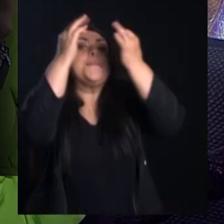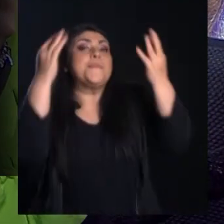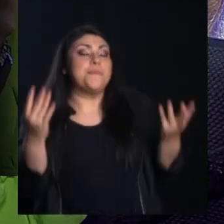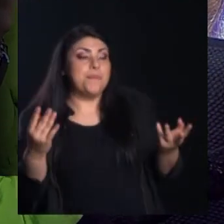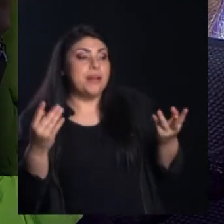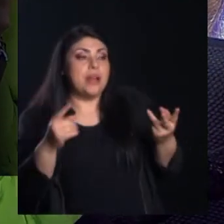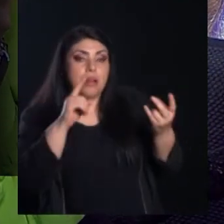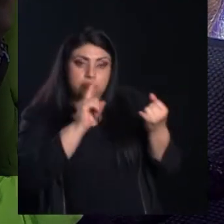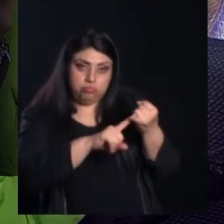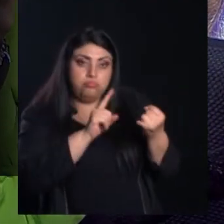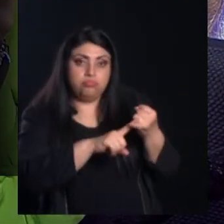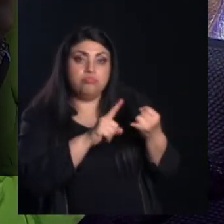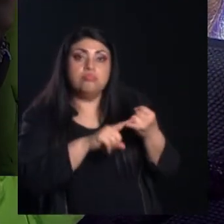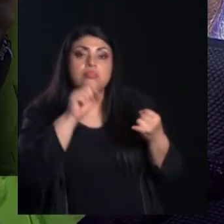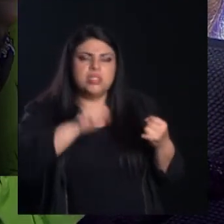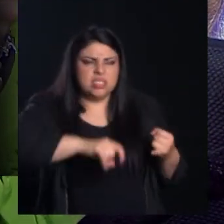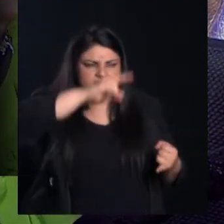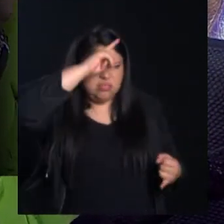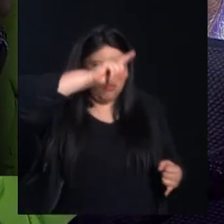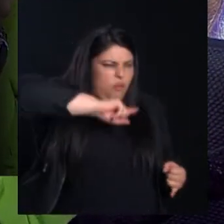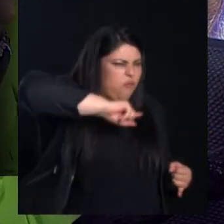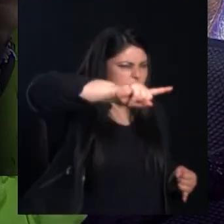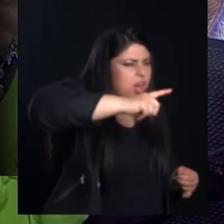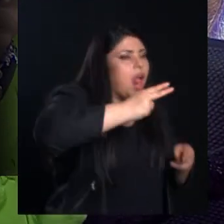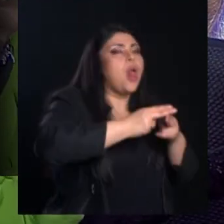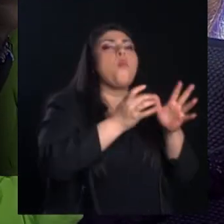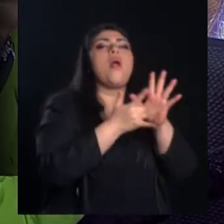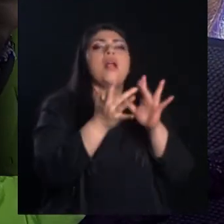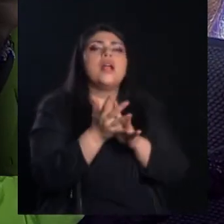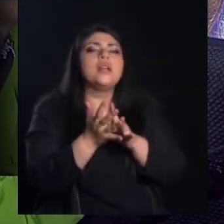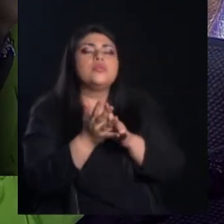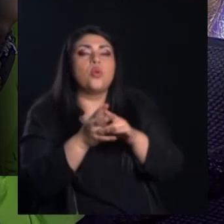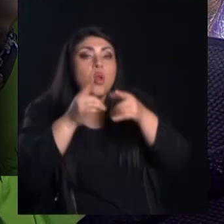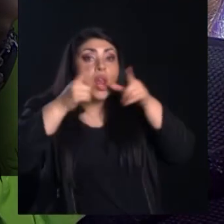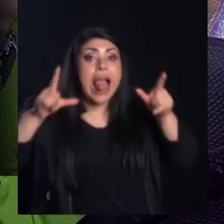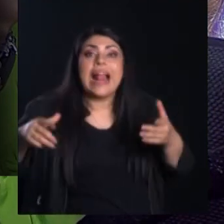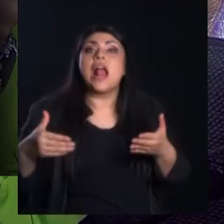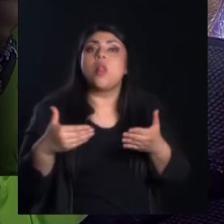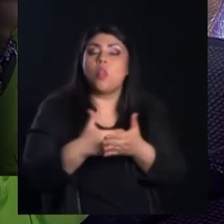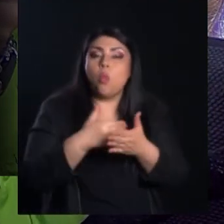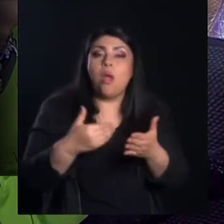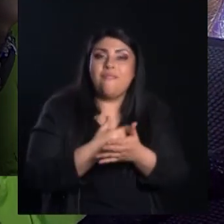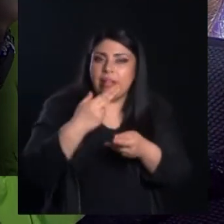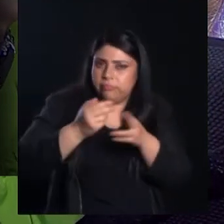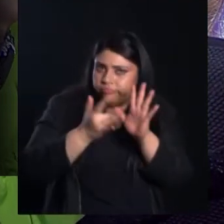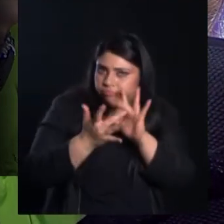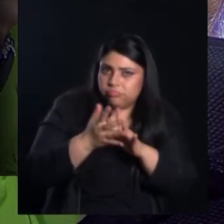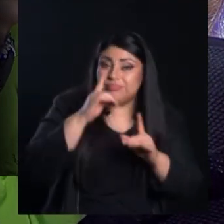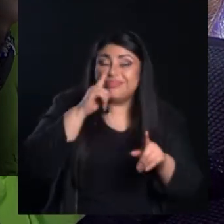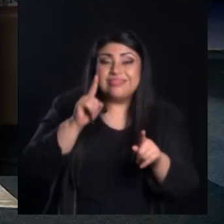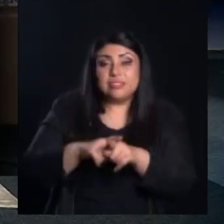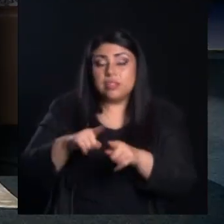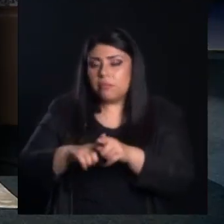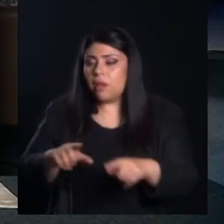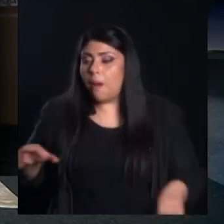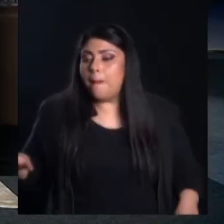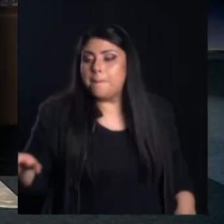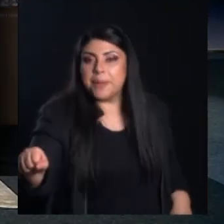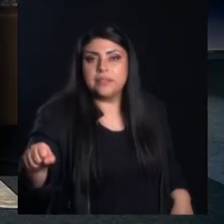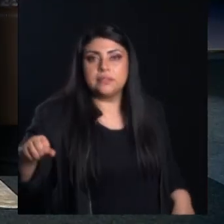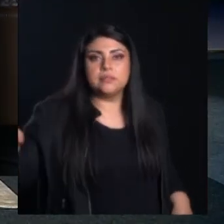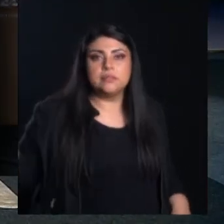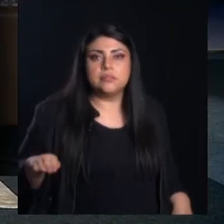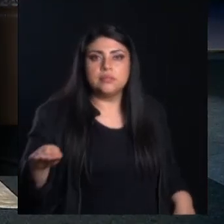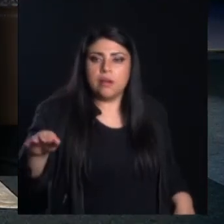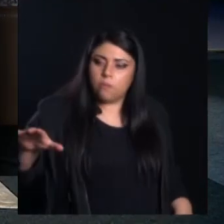echarán fuera demonios hablarán nuevas lenguas tomarán en las manos serpientes y